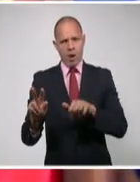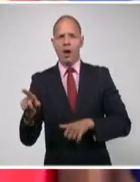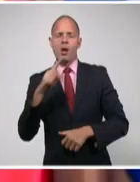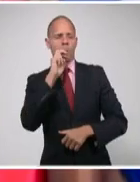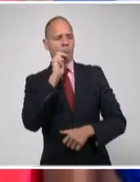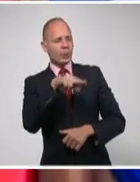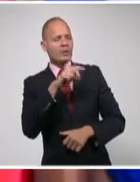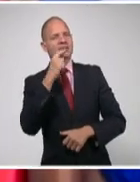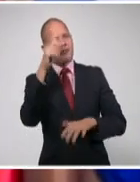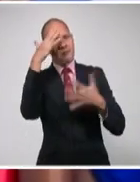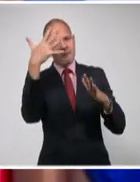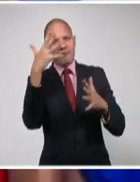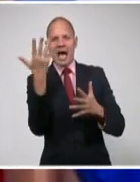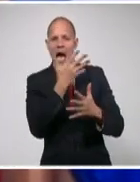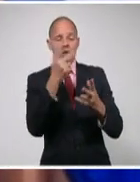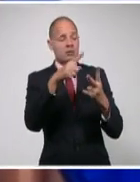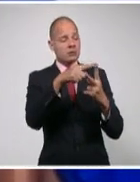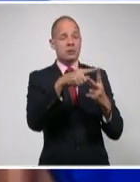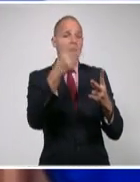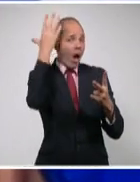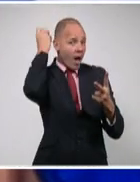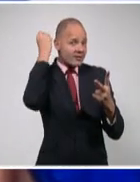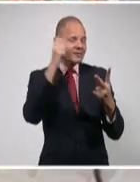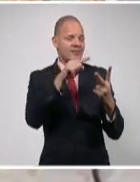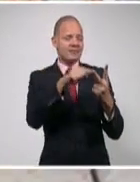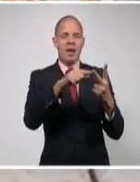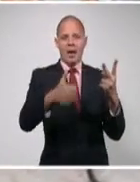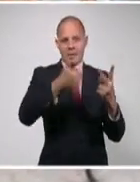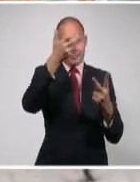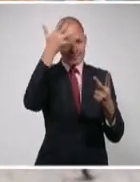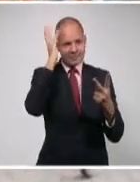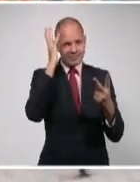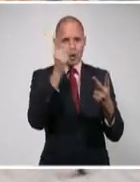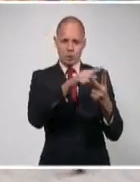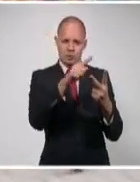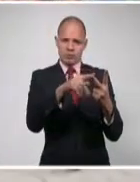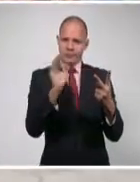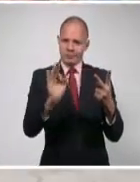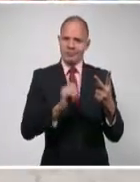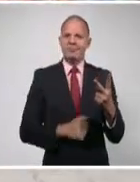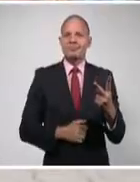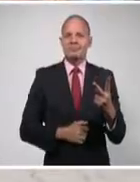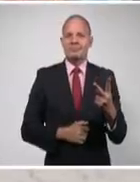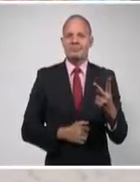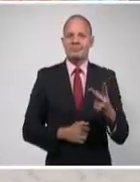Raúl Castro Ruz, y al presidente de la Nación Caribeña, Miguel Díaz-Canel Bermúdez.